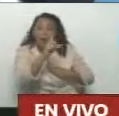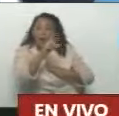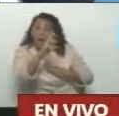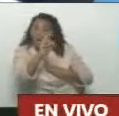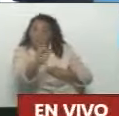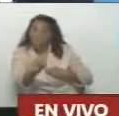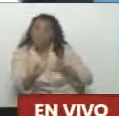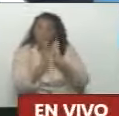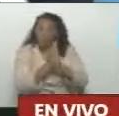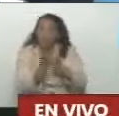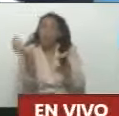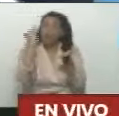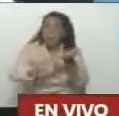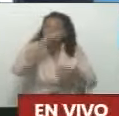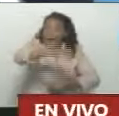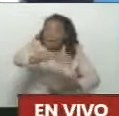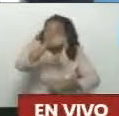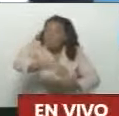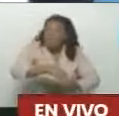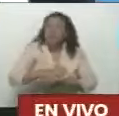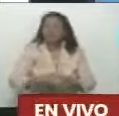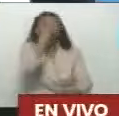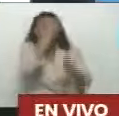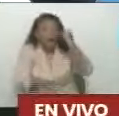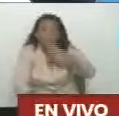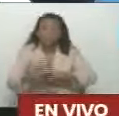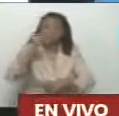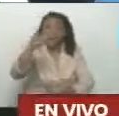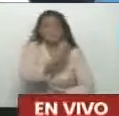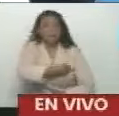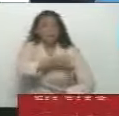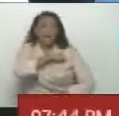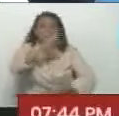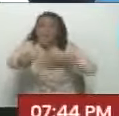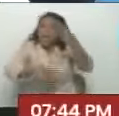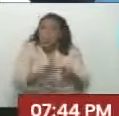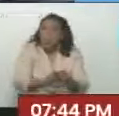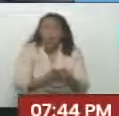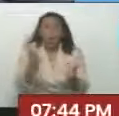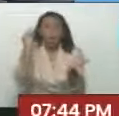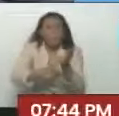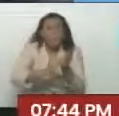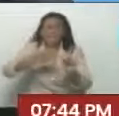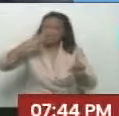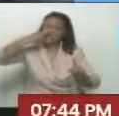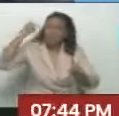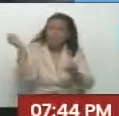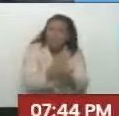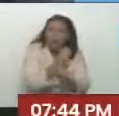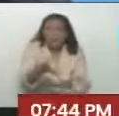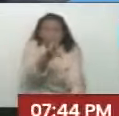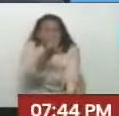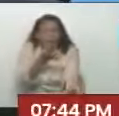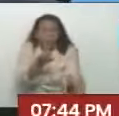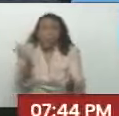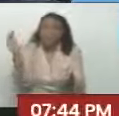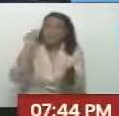Figuera. Más nunca crímenes de odio, más nunca fascismo, más nunca guarimba, más